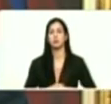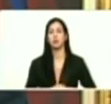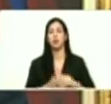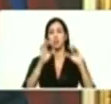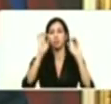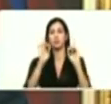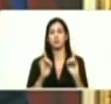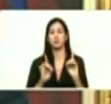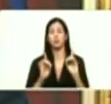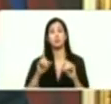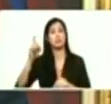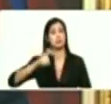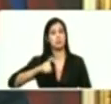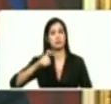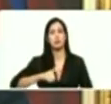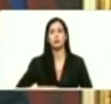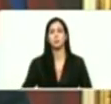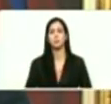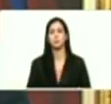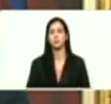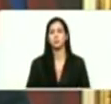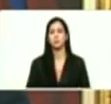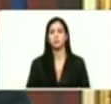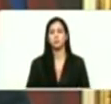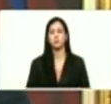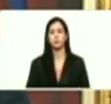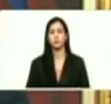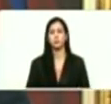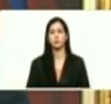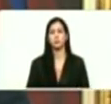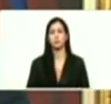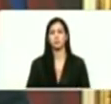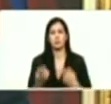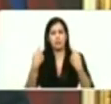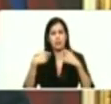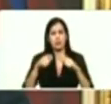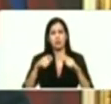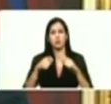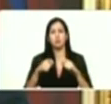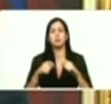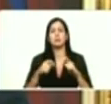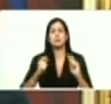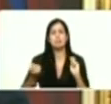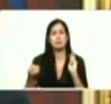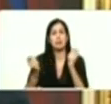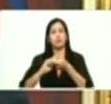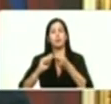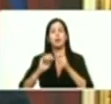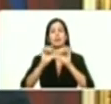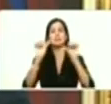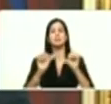necesarias para ir logrando una nueva dinámica de la economía